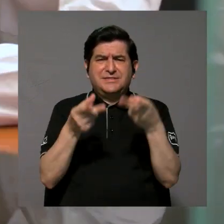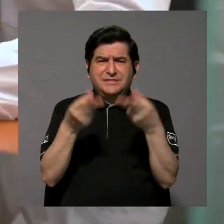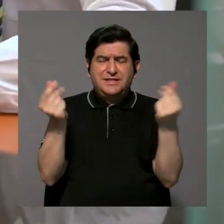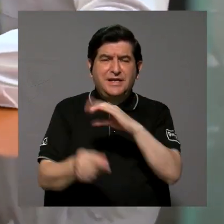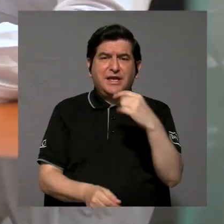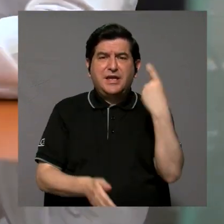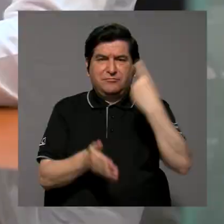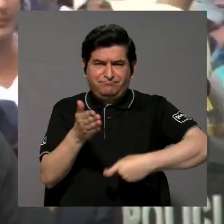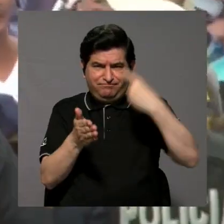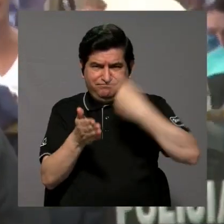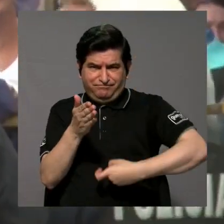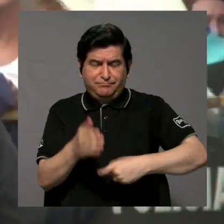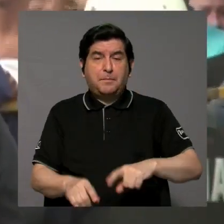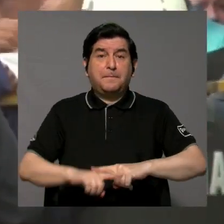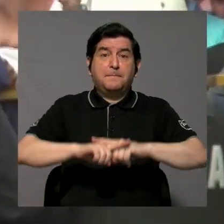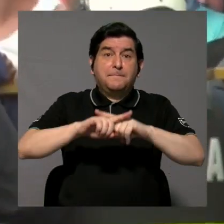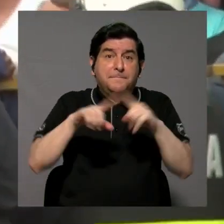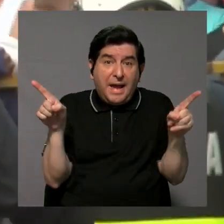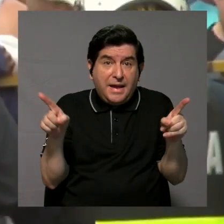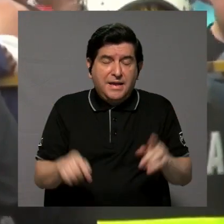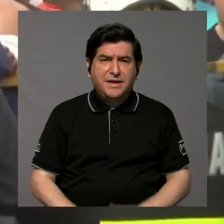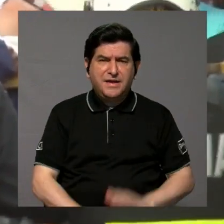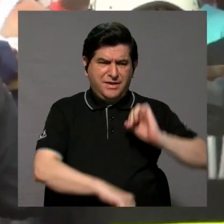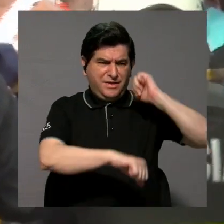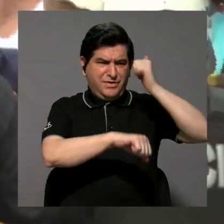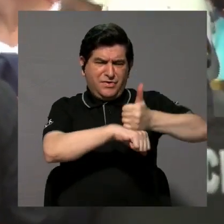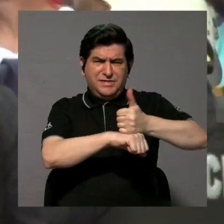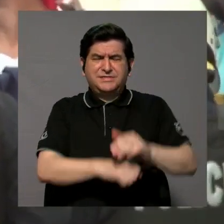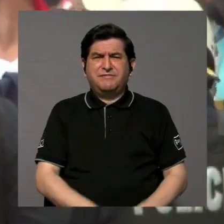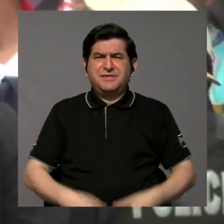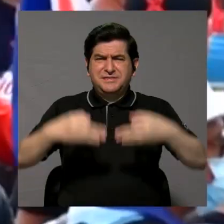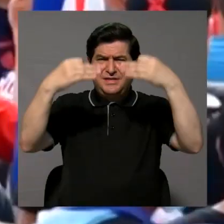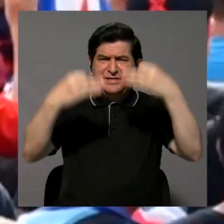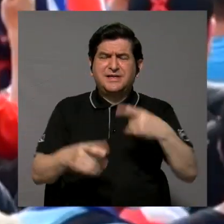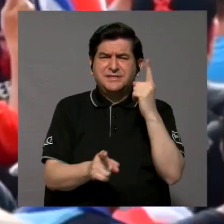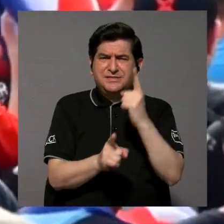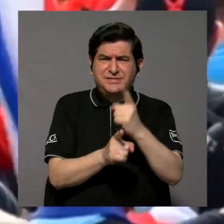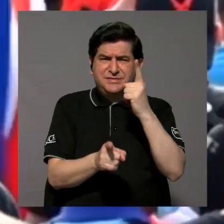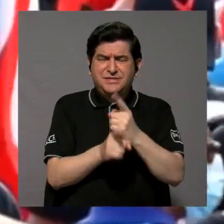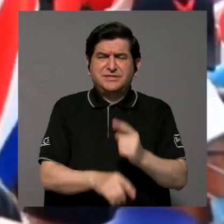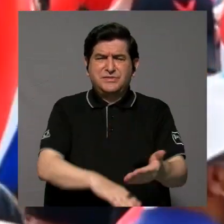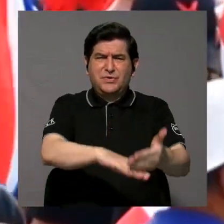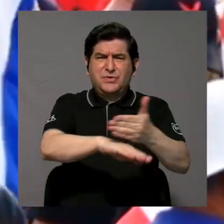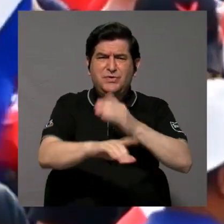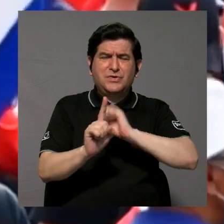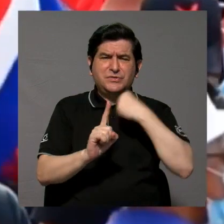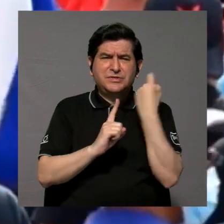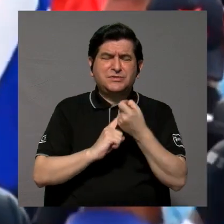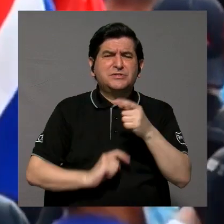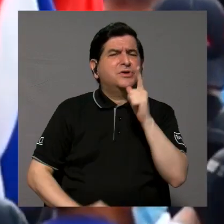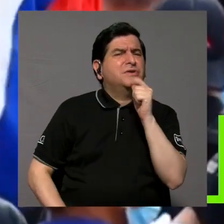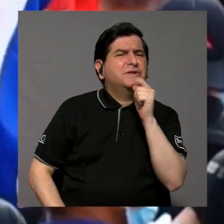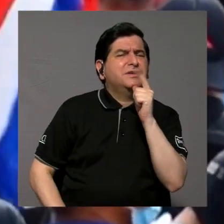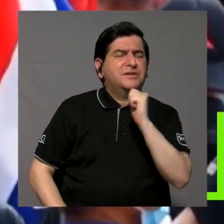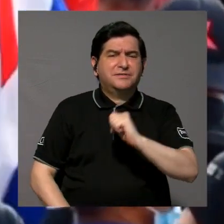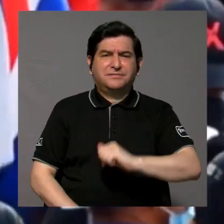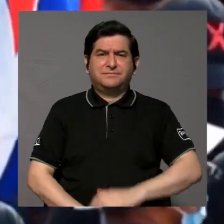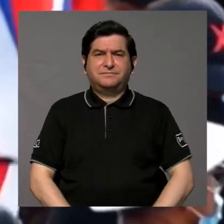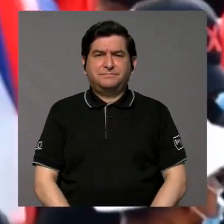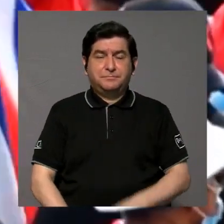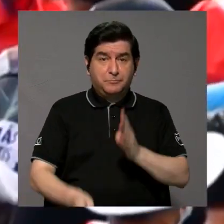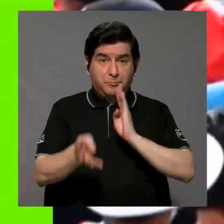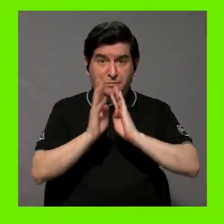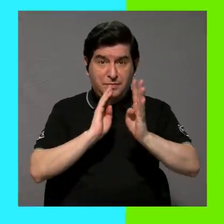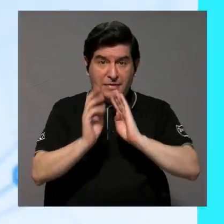tributarias. Pero, ¿quién determina cuáles son las medidas más adecuadas para mejorar esta situación?